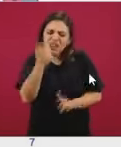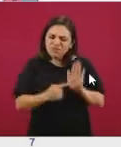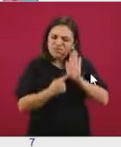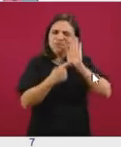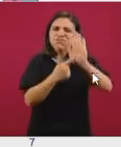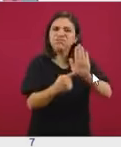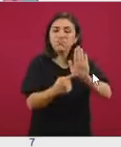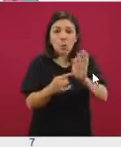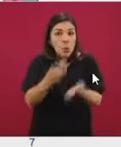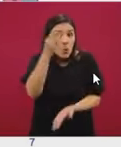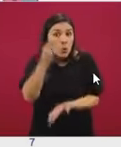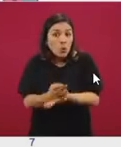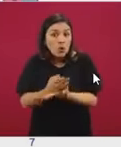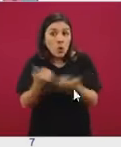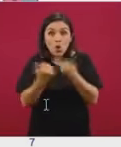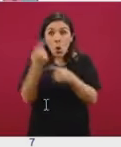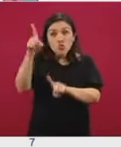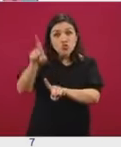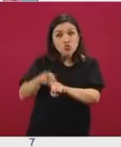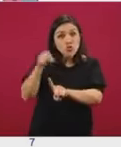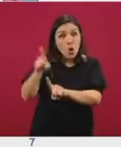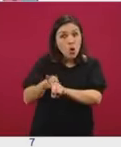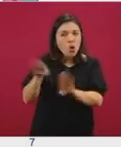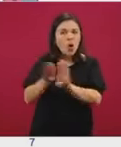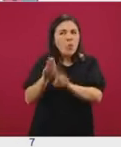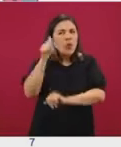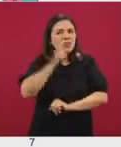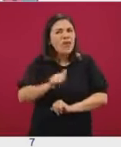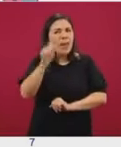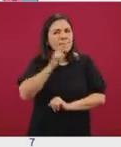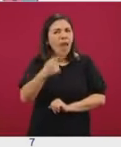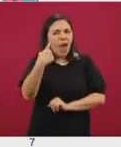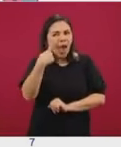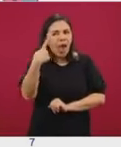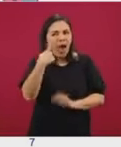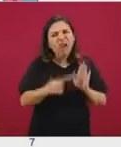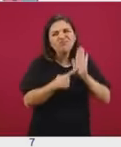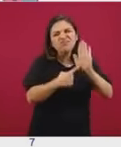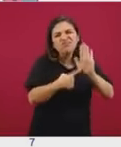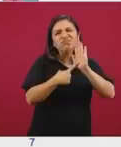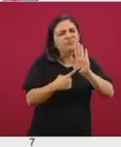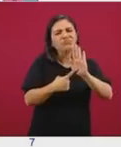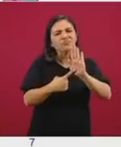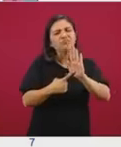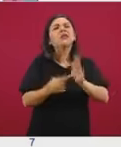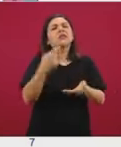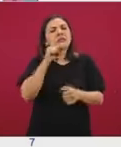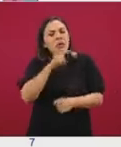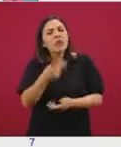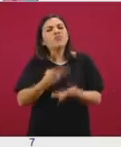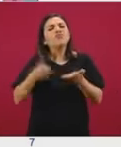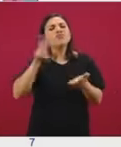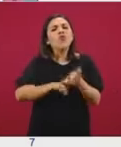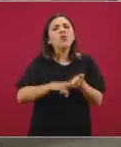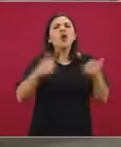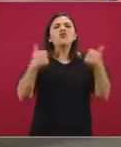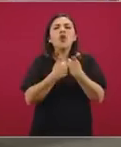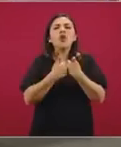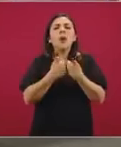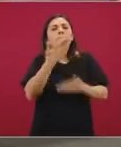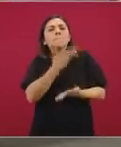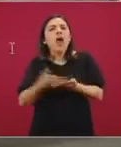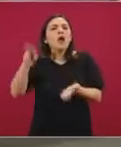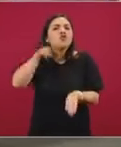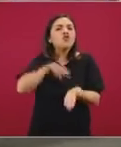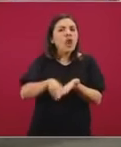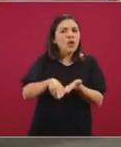presentarlo no solo a colores como se ha llevado a todos lados, sino se difundió también en blanco